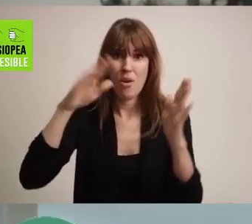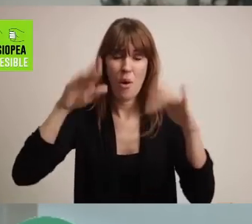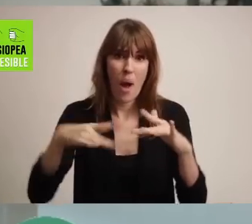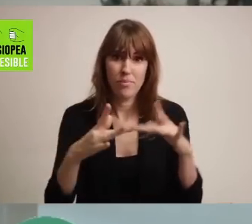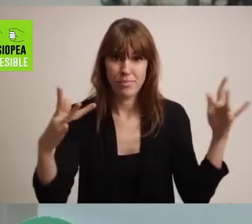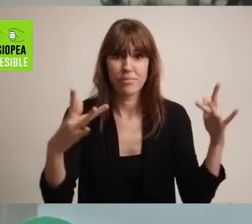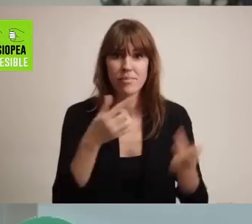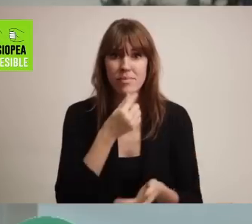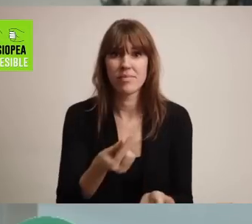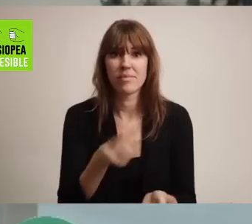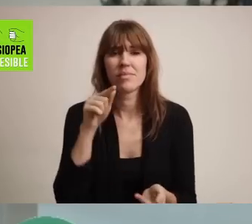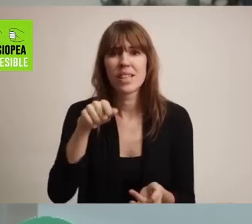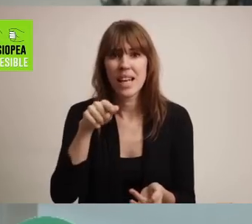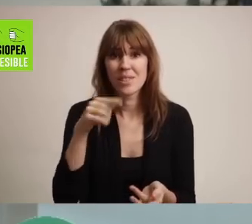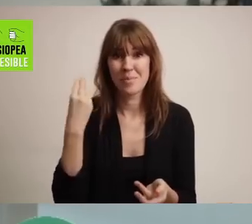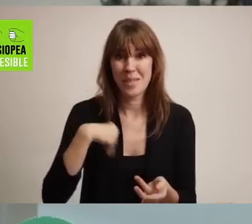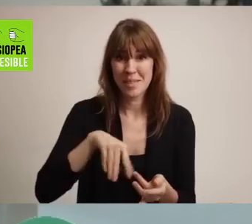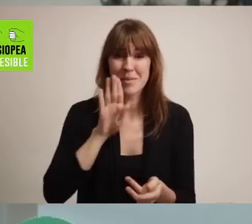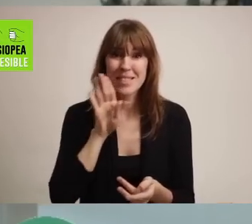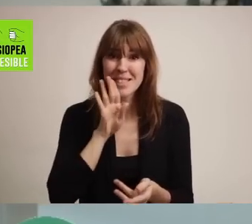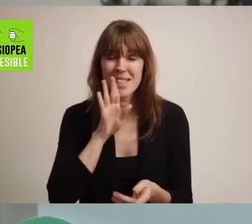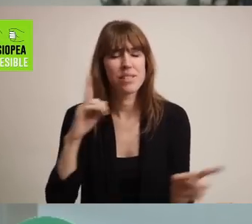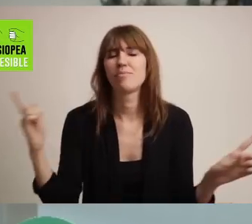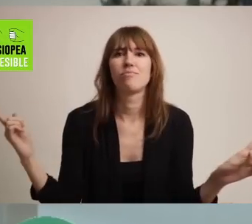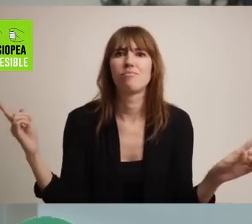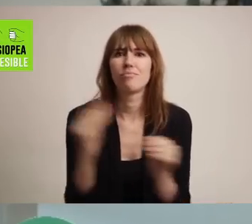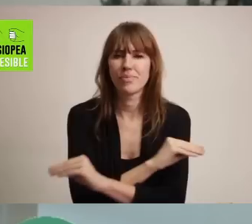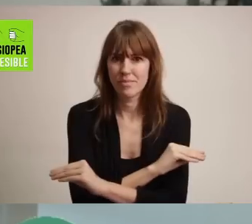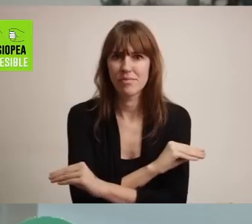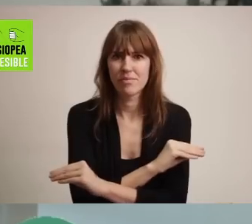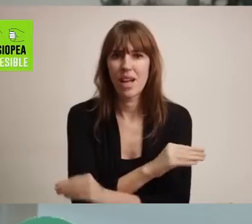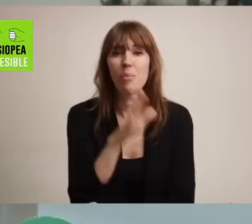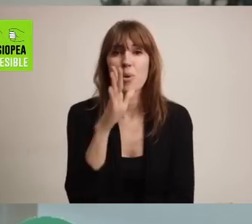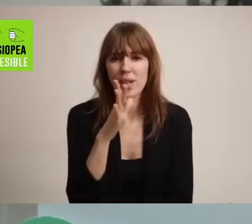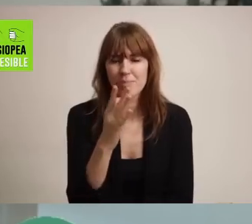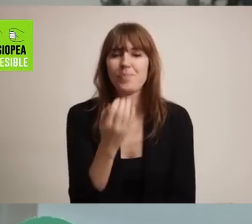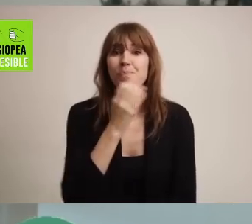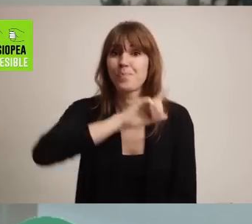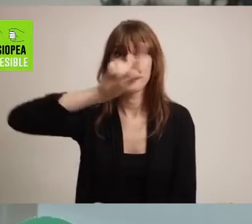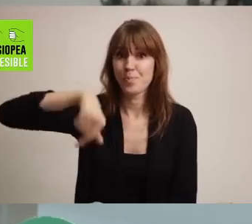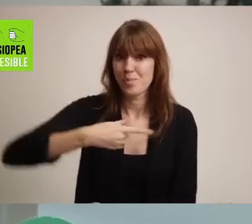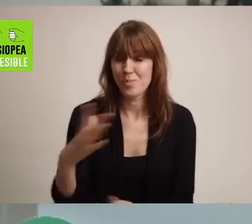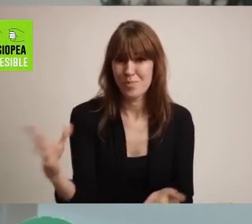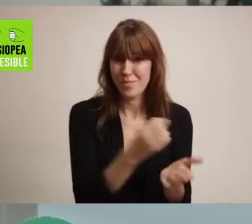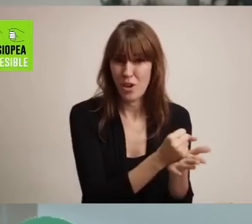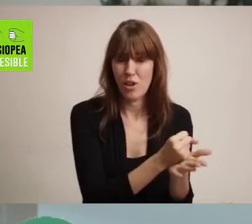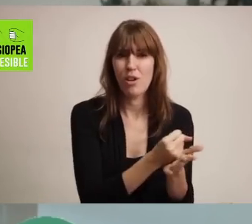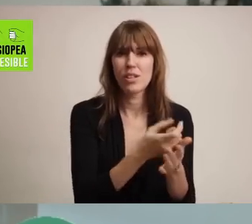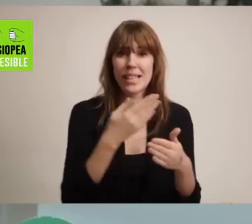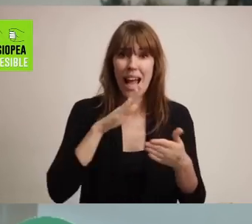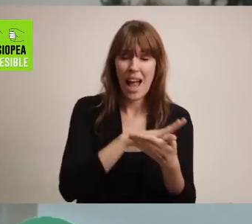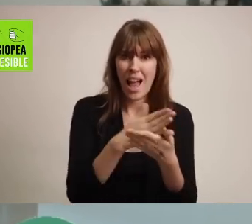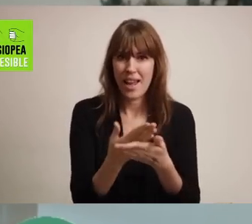Que decir, bueno, pues eso se contradice con lo que has dicho al principio. Porque claro, si todos somos canales naturales de energía, sí lo